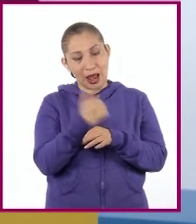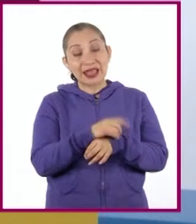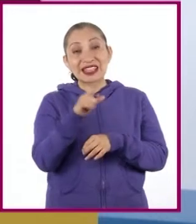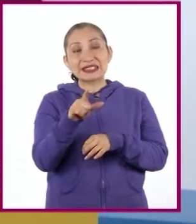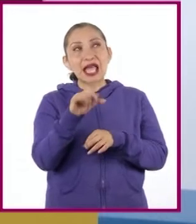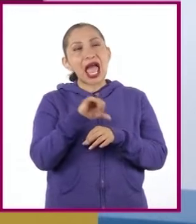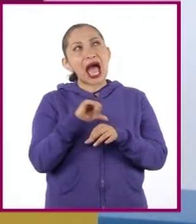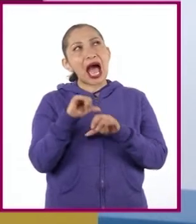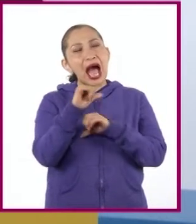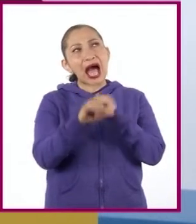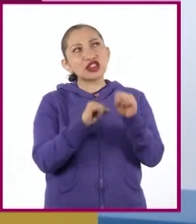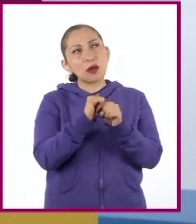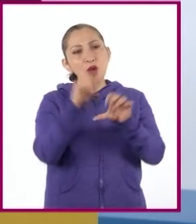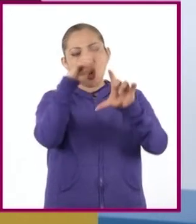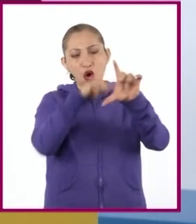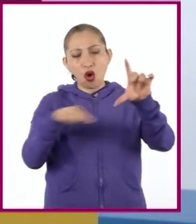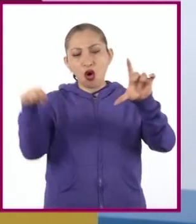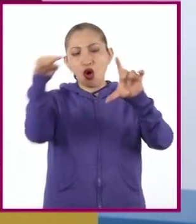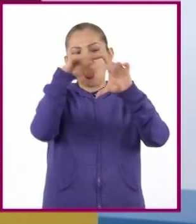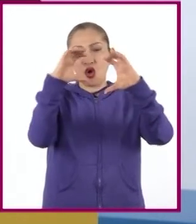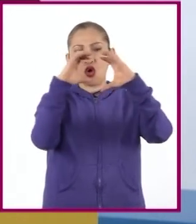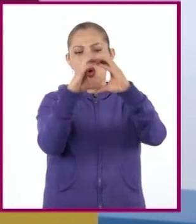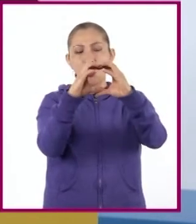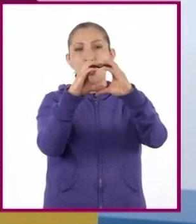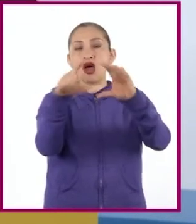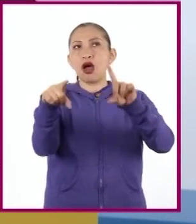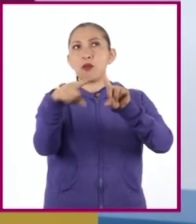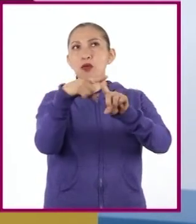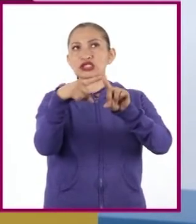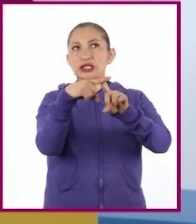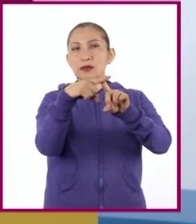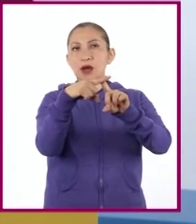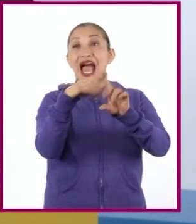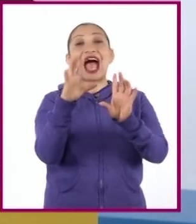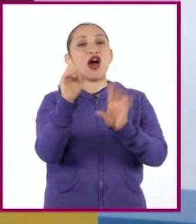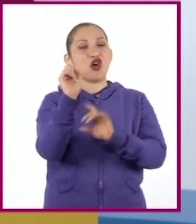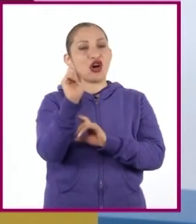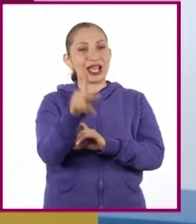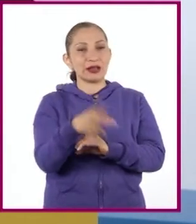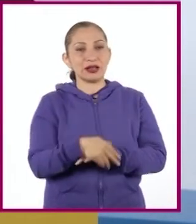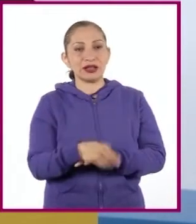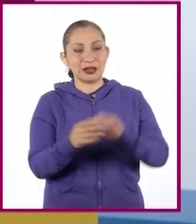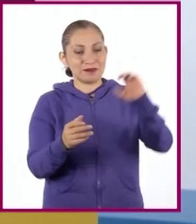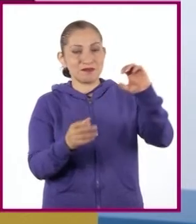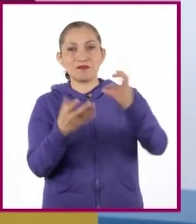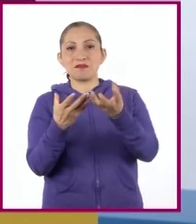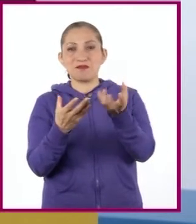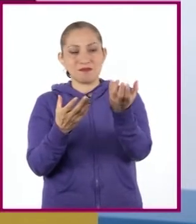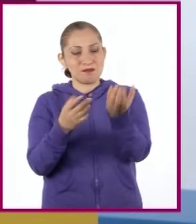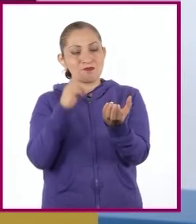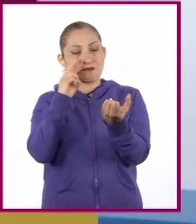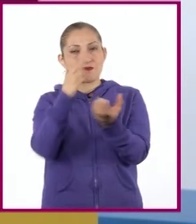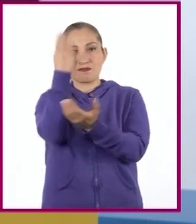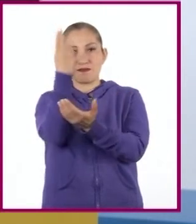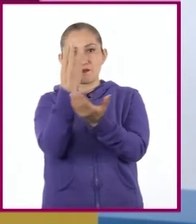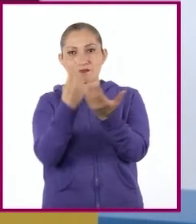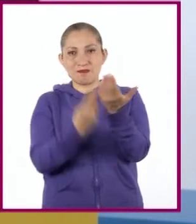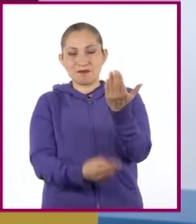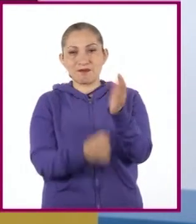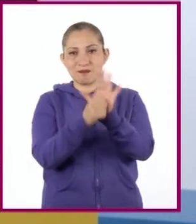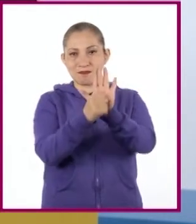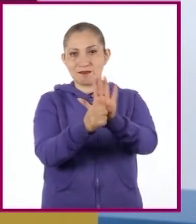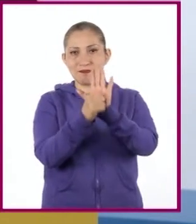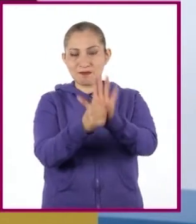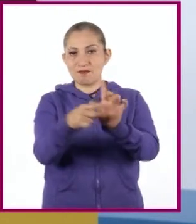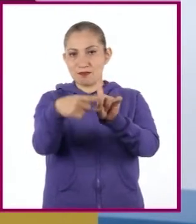átomo es una esfera de carga positiva. Tomaré esta pelota. Le dibujaré el signo